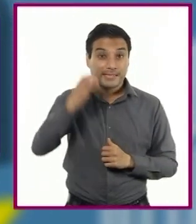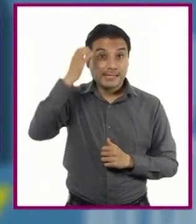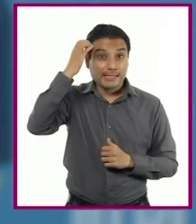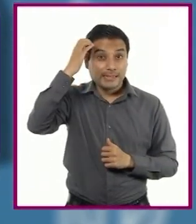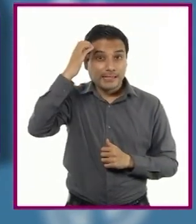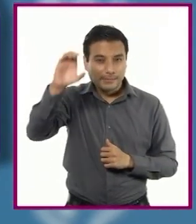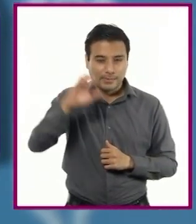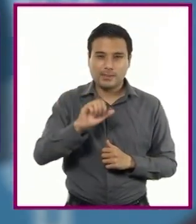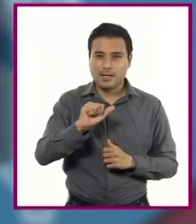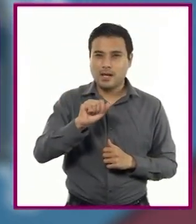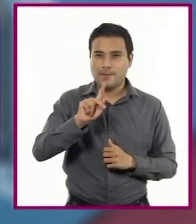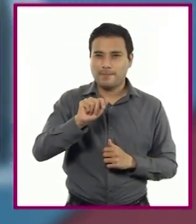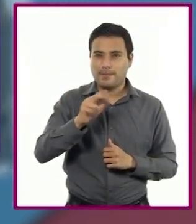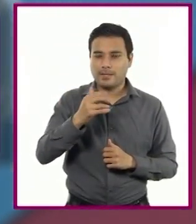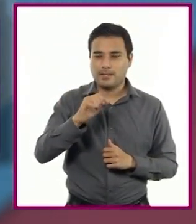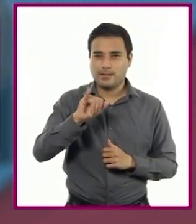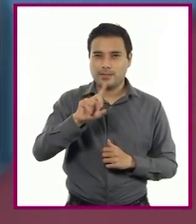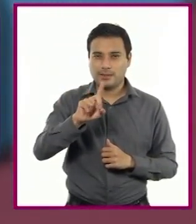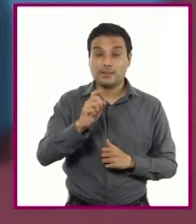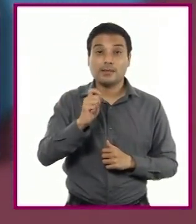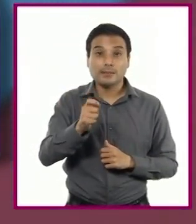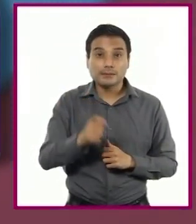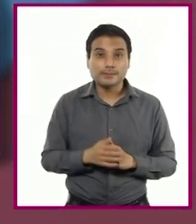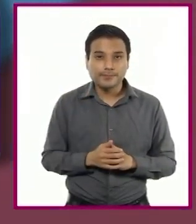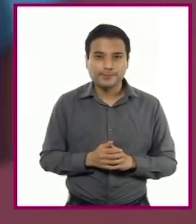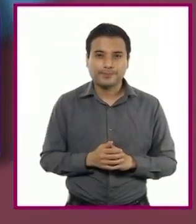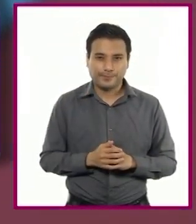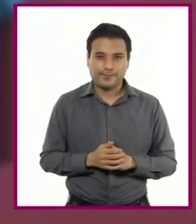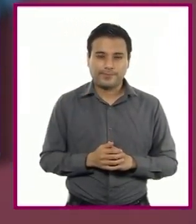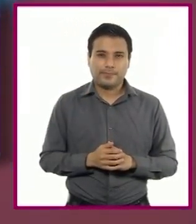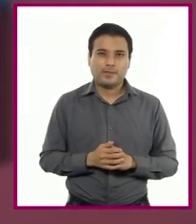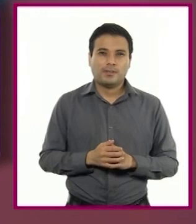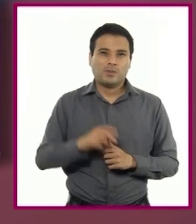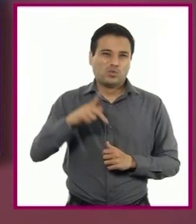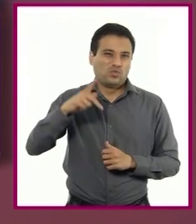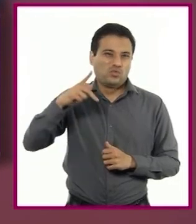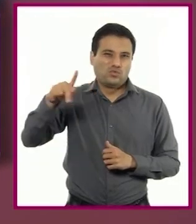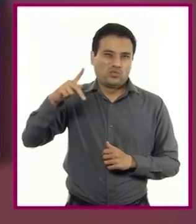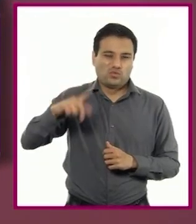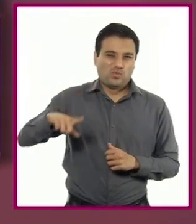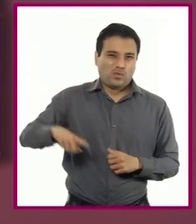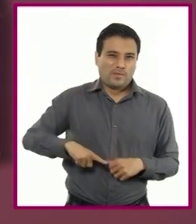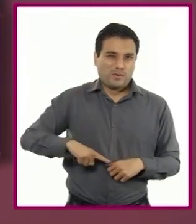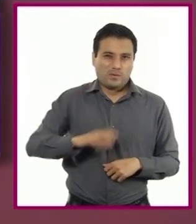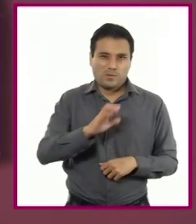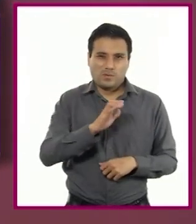apartheid. Actos cometidos dentro de un sistema institucionalizado de